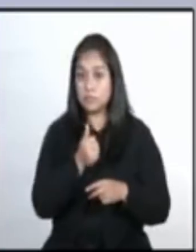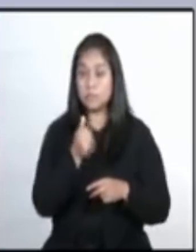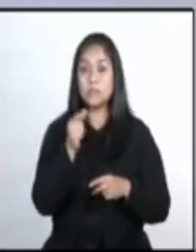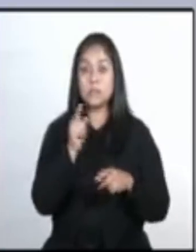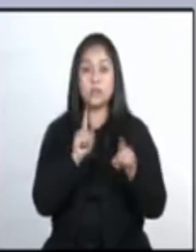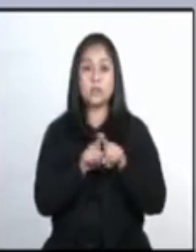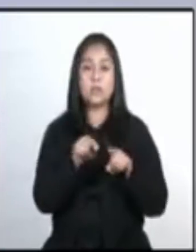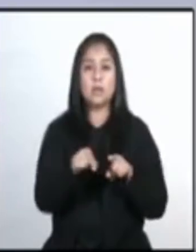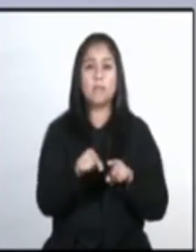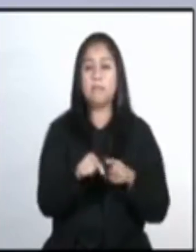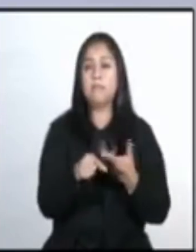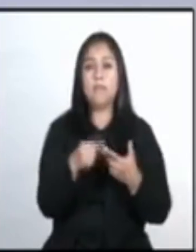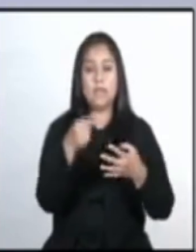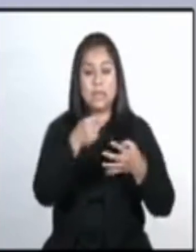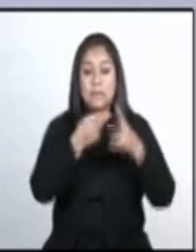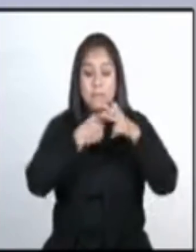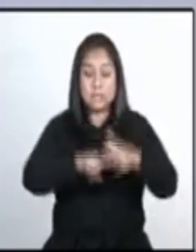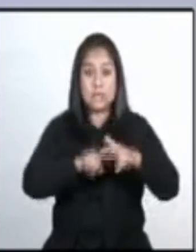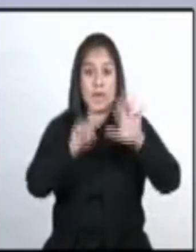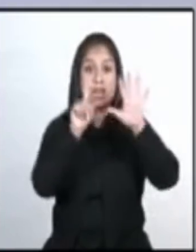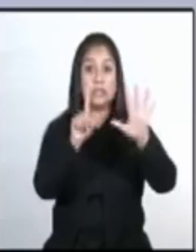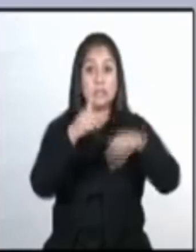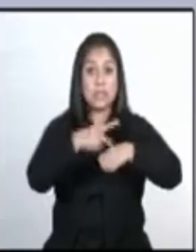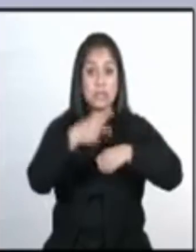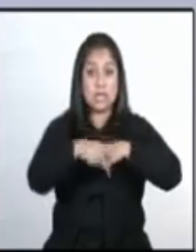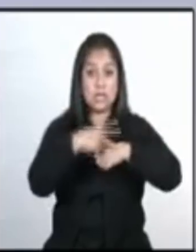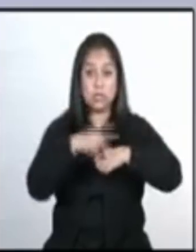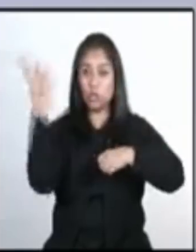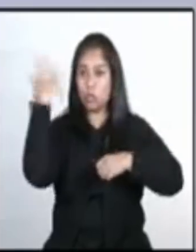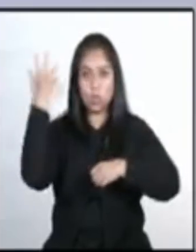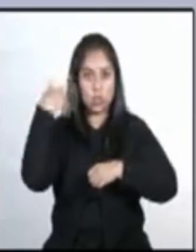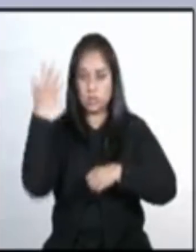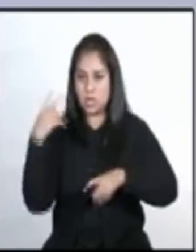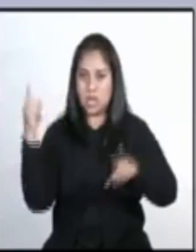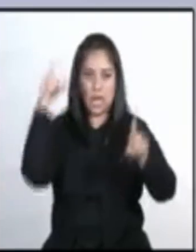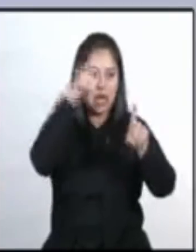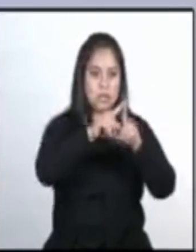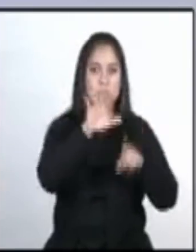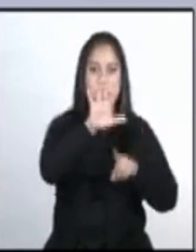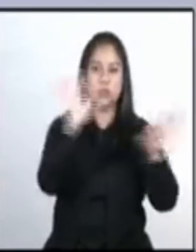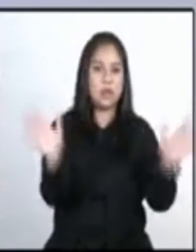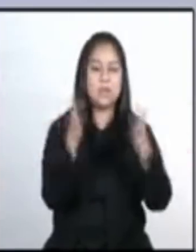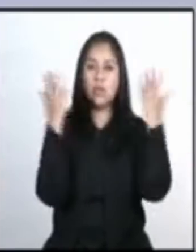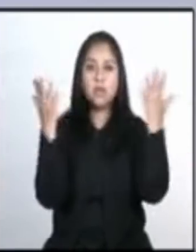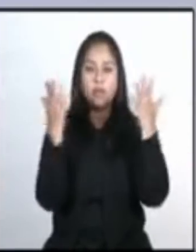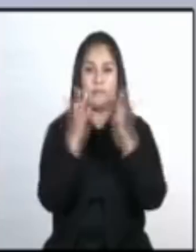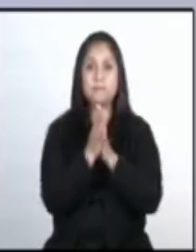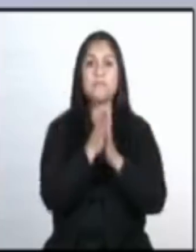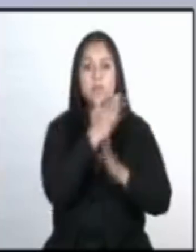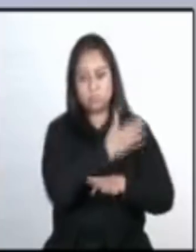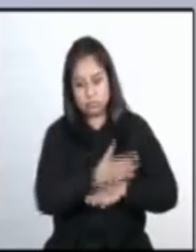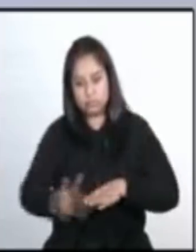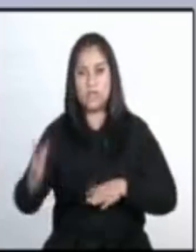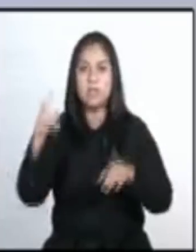fermentadas a partir de las 18 horas de todos los días hasta las 5 de la mañana del día siguiente, mientras duren